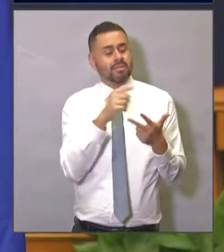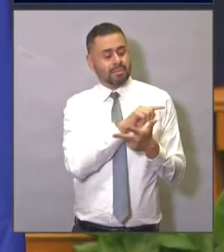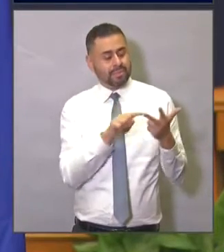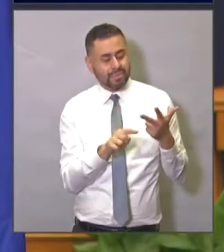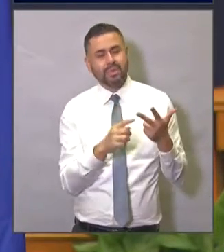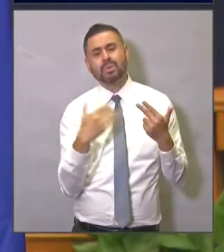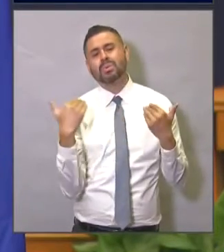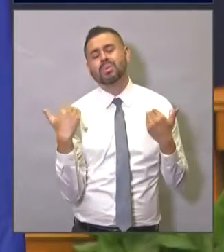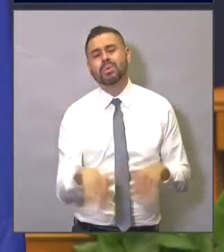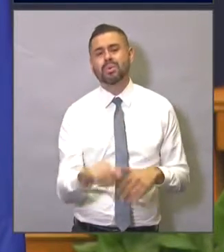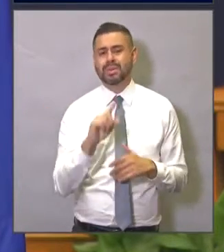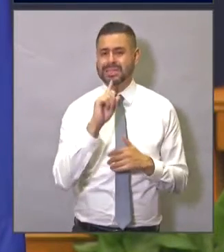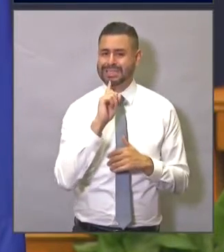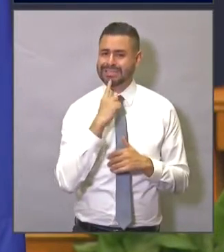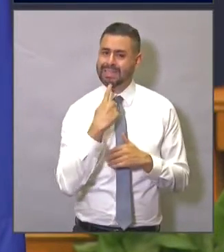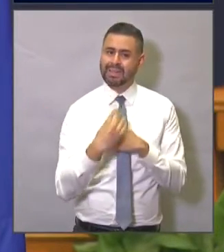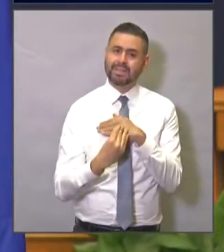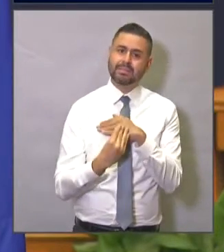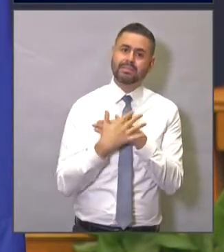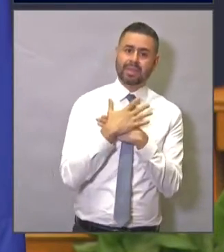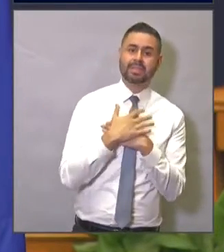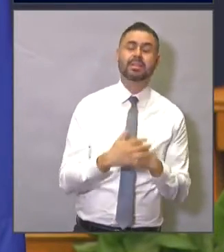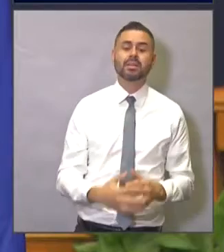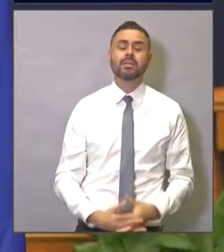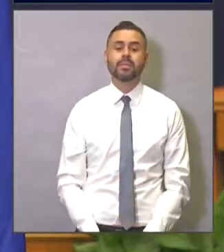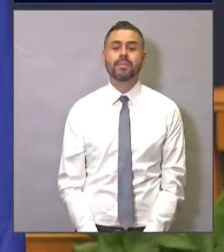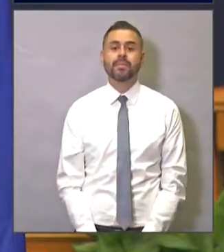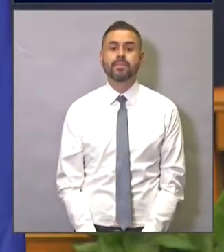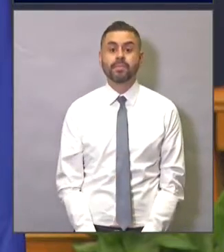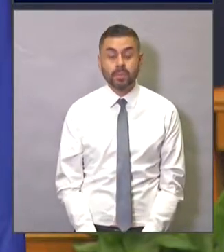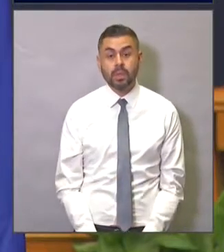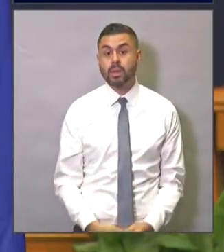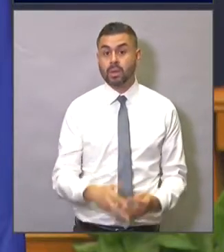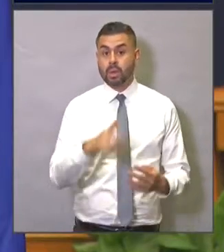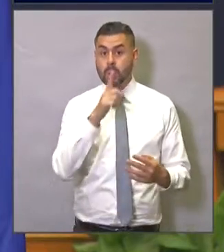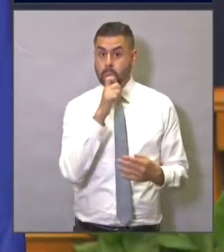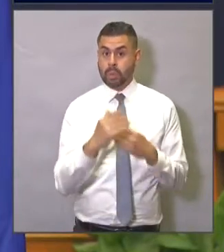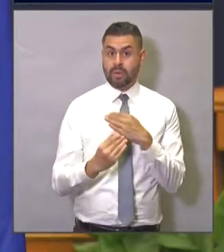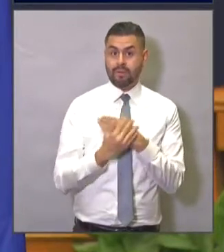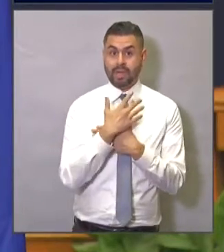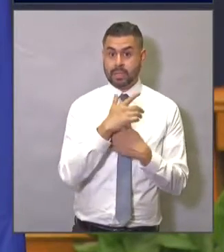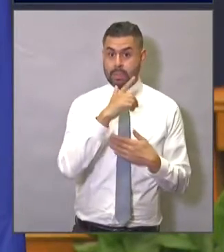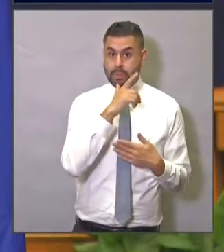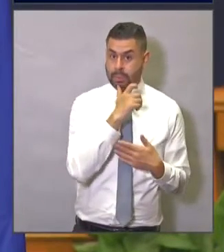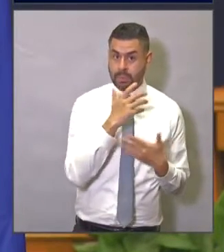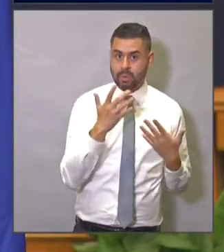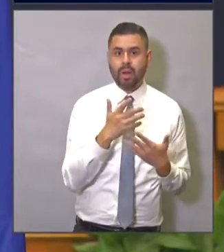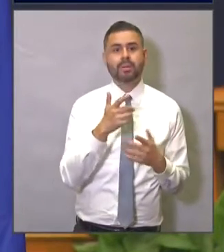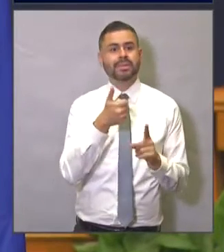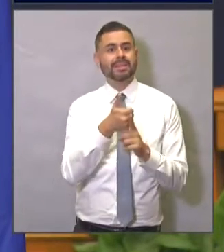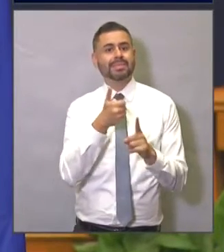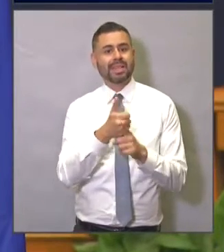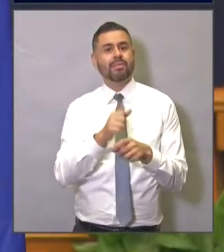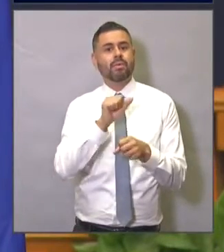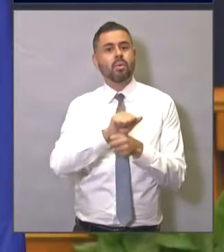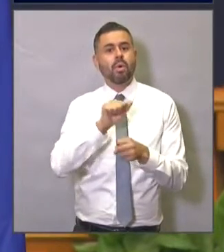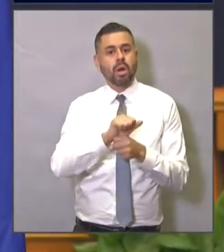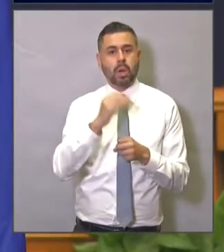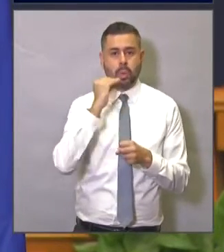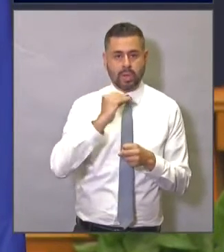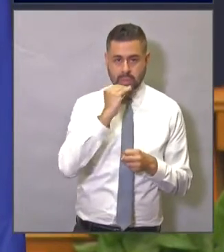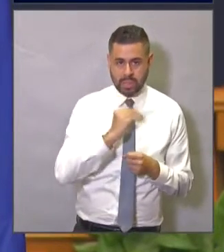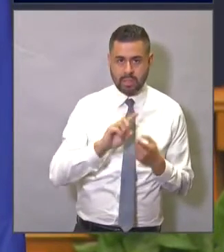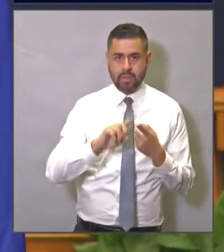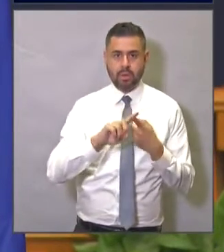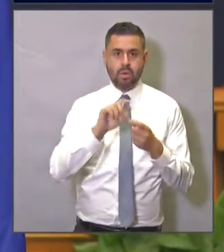más afectados por el virus. Muchos también de los afectados por COVID-19 son trabajadores esenciales.